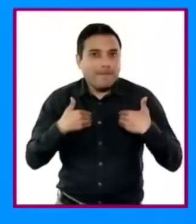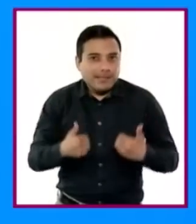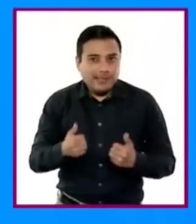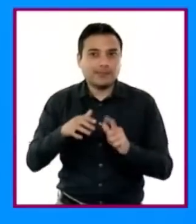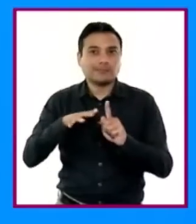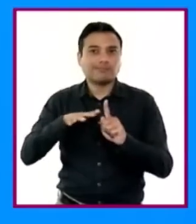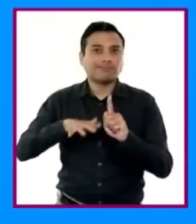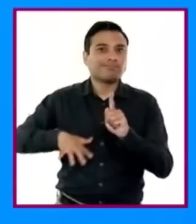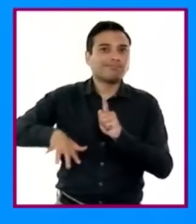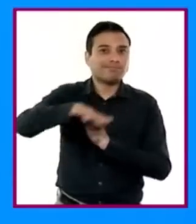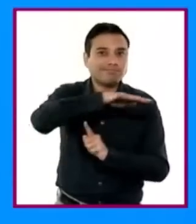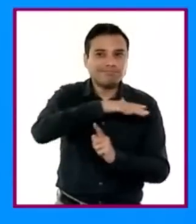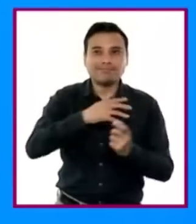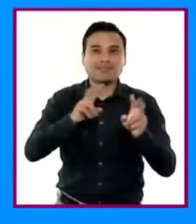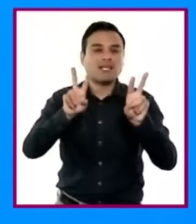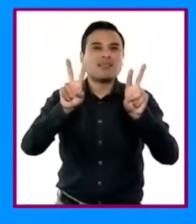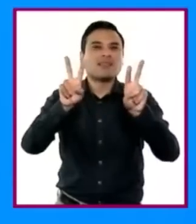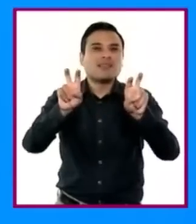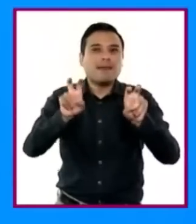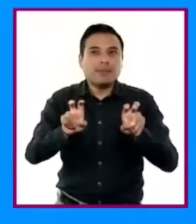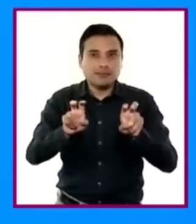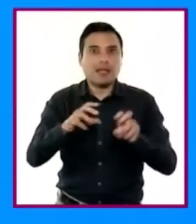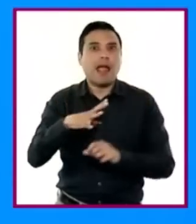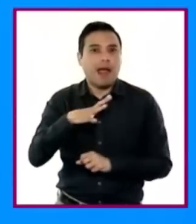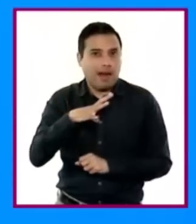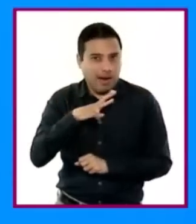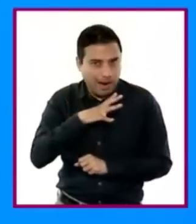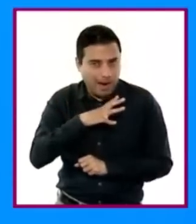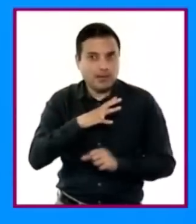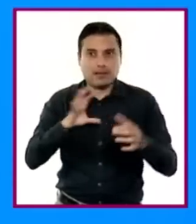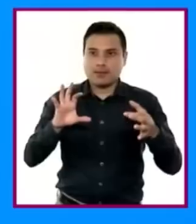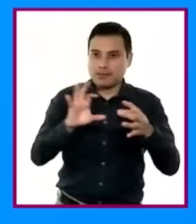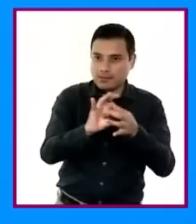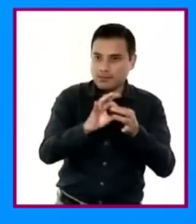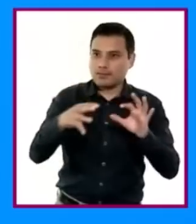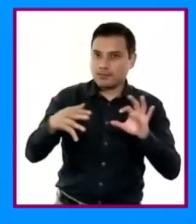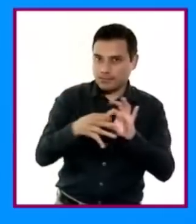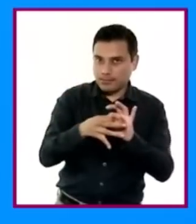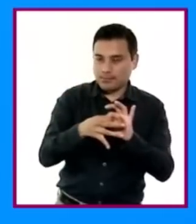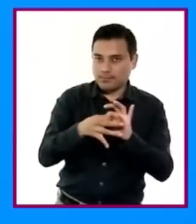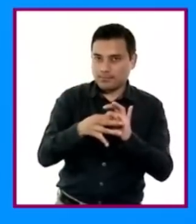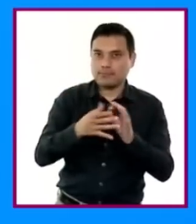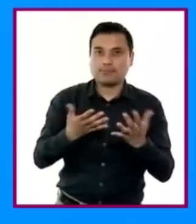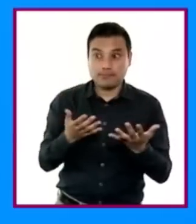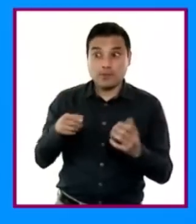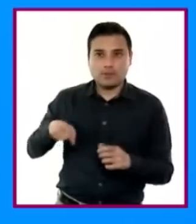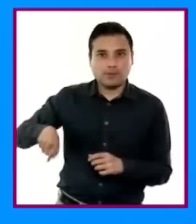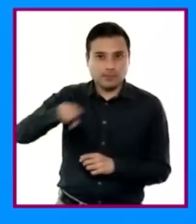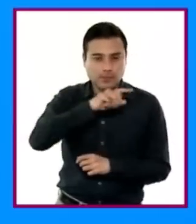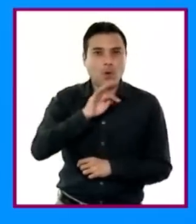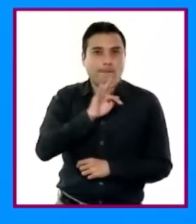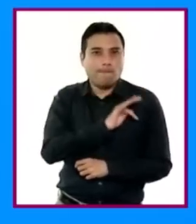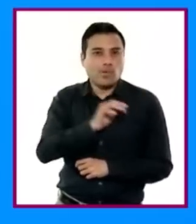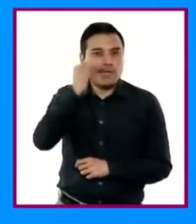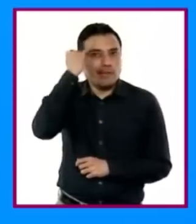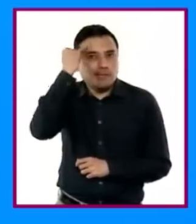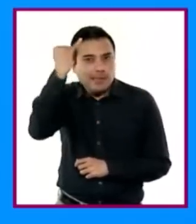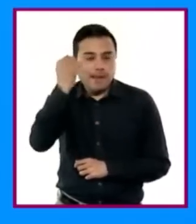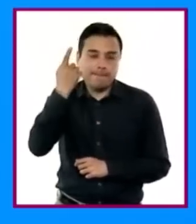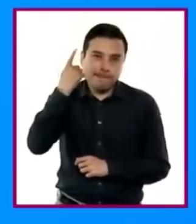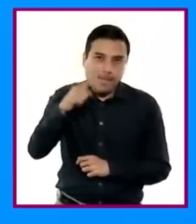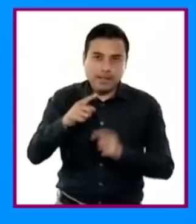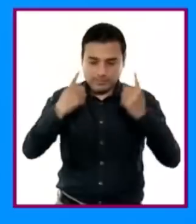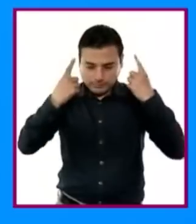alrededor No son aislados y que propongan acciones para el bienestar individual y el de la